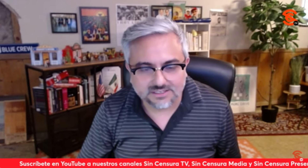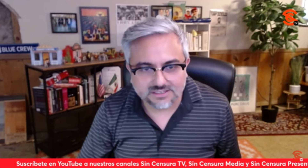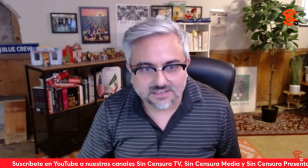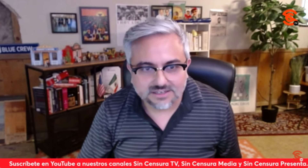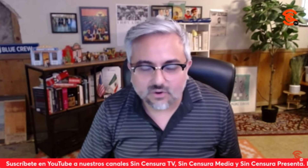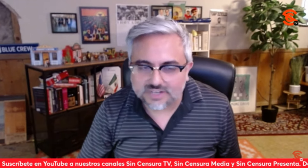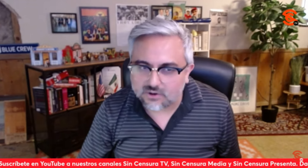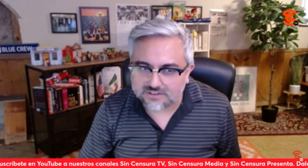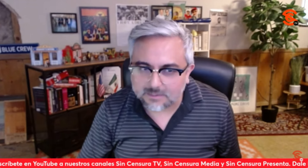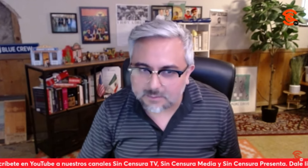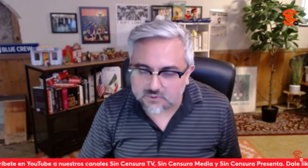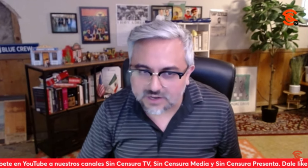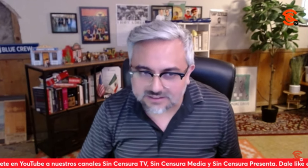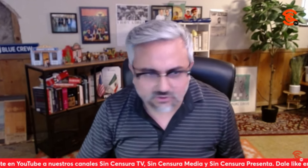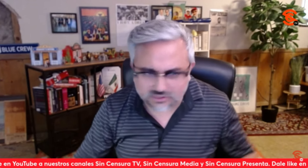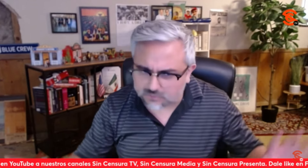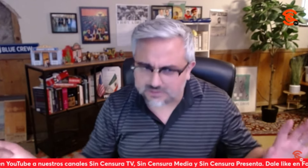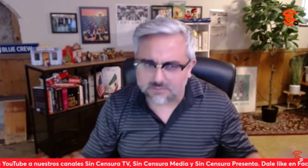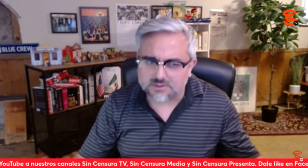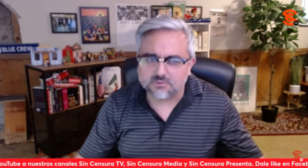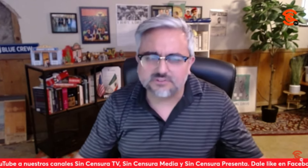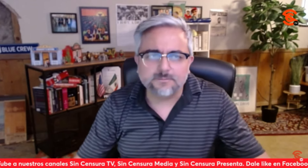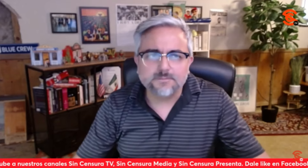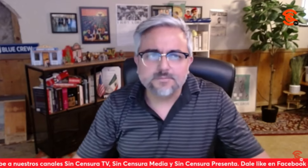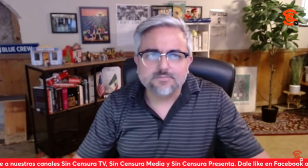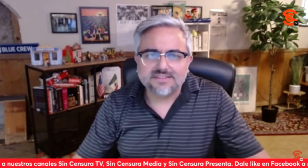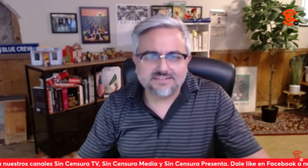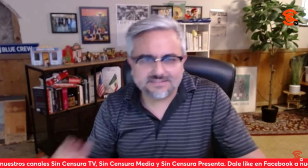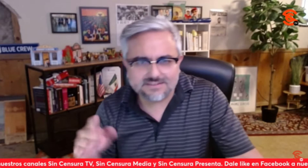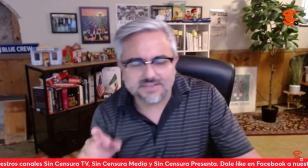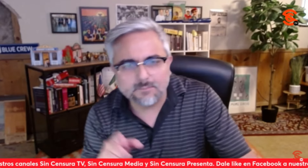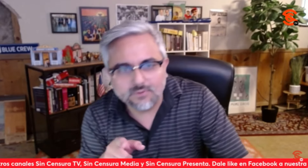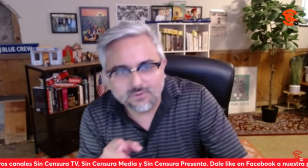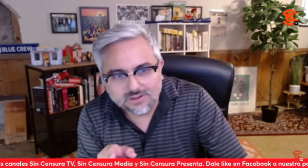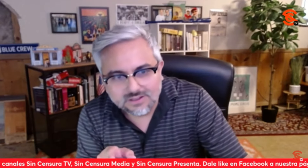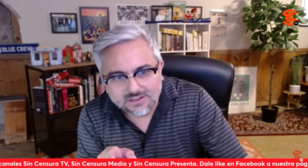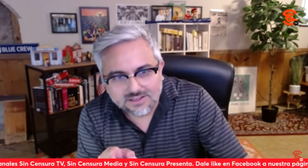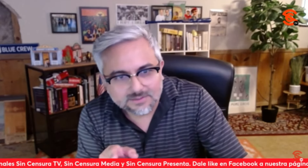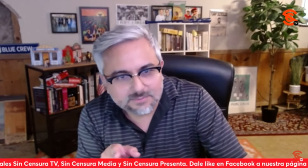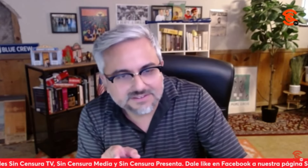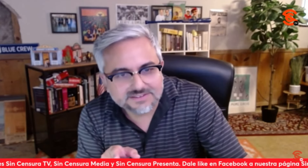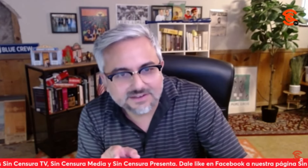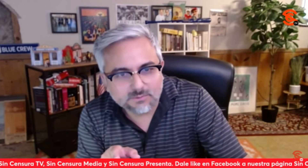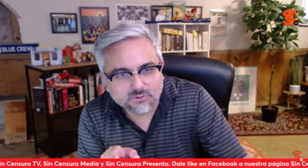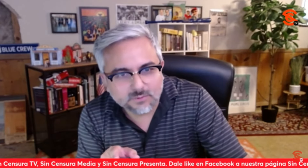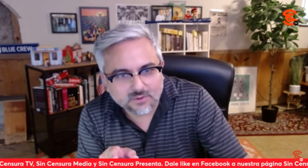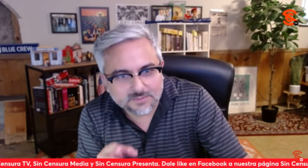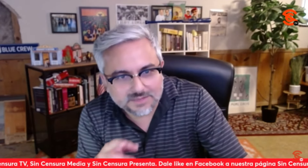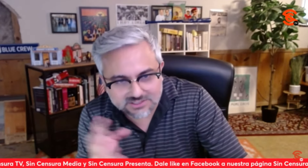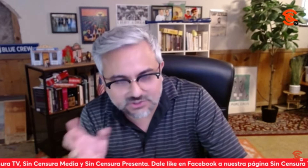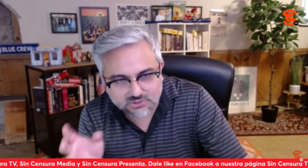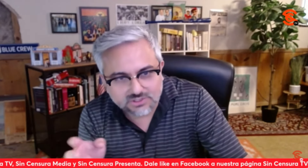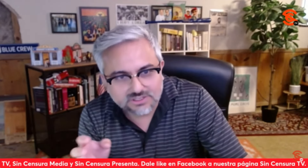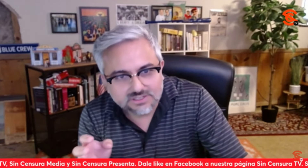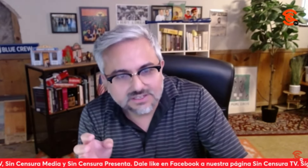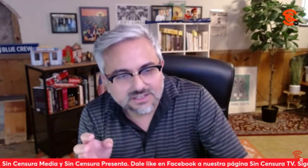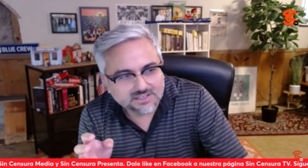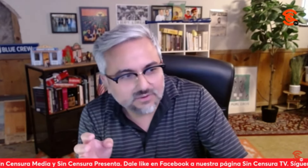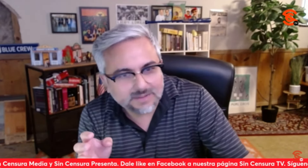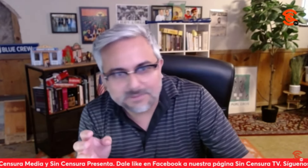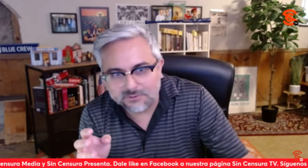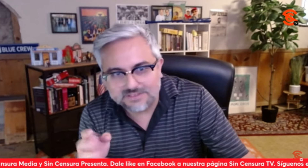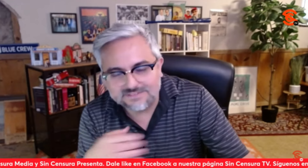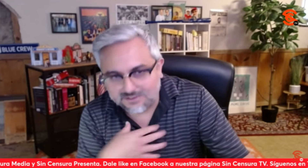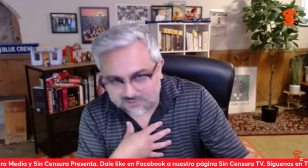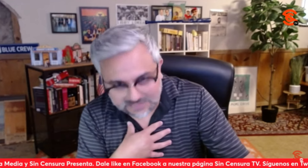¿eh? Otra cosa que me llamó mucho la atención, seguimos en el mismo, es que desde hace tiempo el presidente López Obrador había dicho que